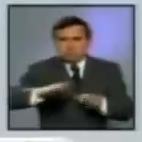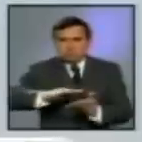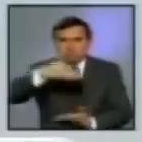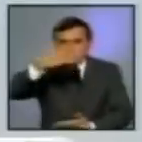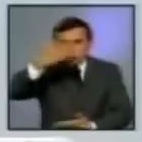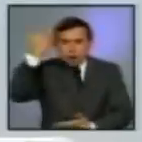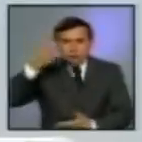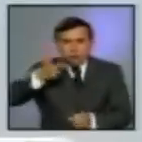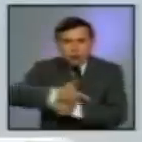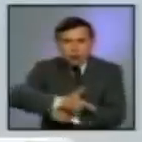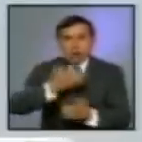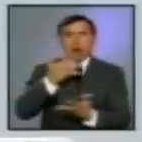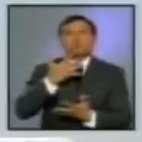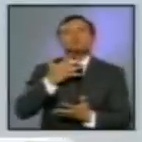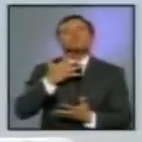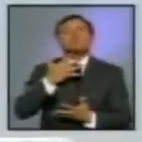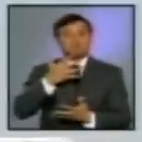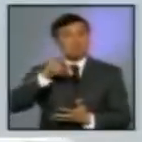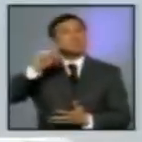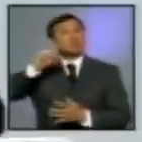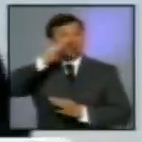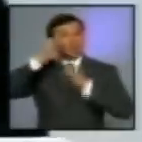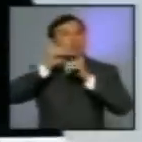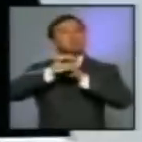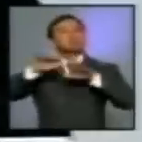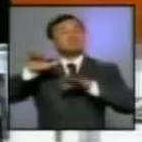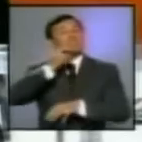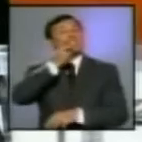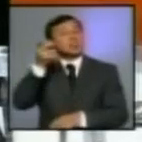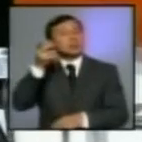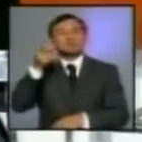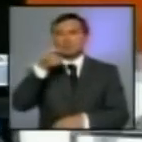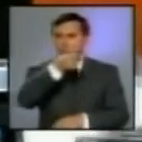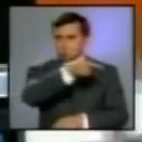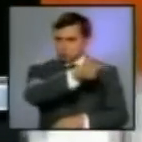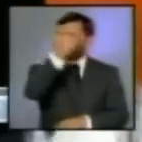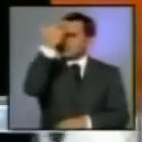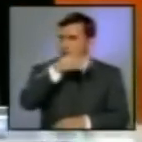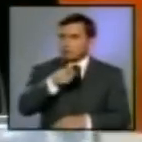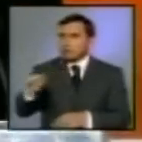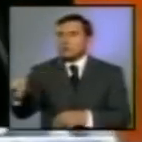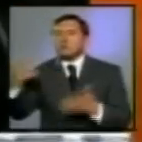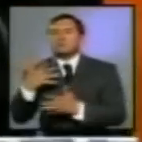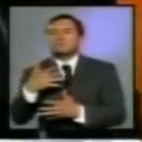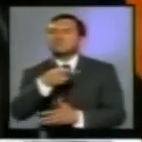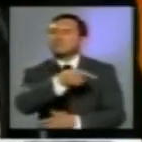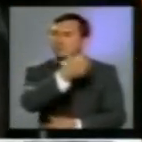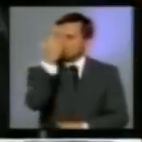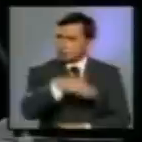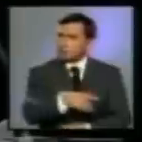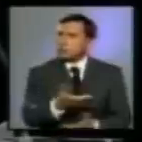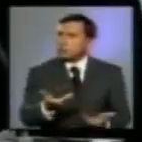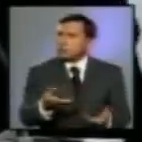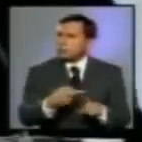señaló que usted sabía de lo que él estaba haciendo. Muchas gracias. Y la primera réplica para Andrés Manuel López